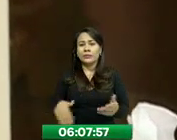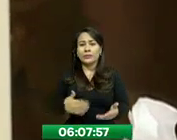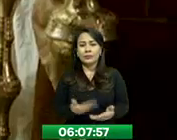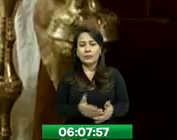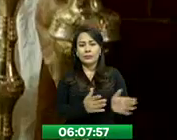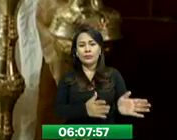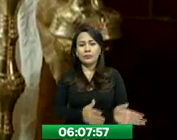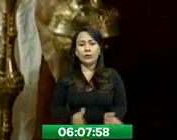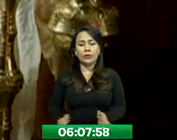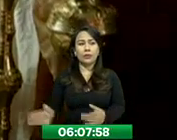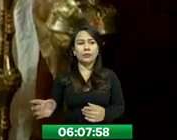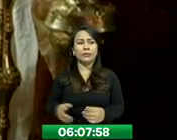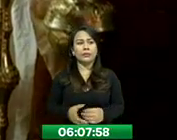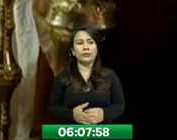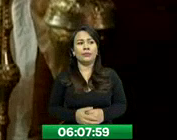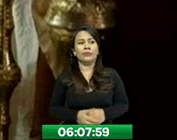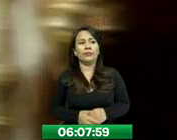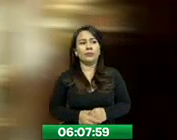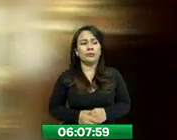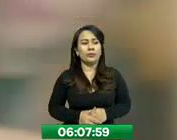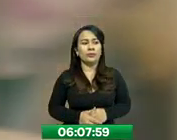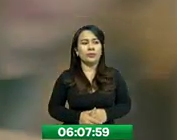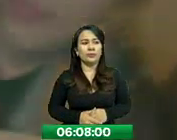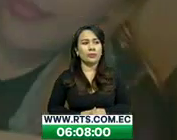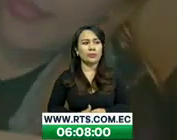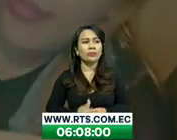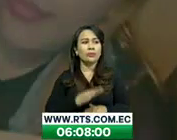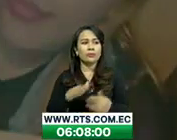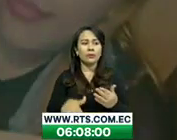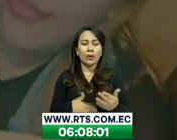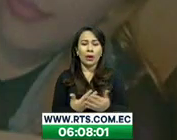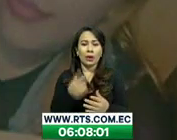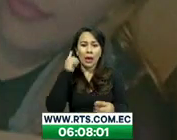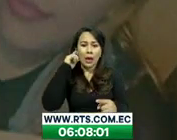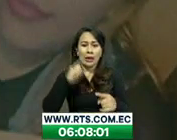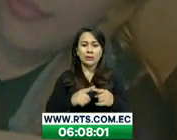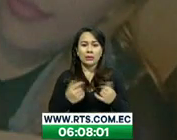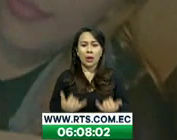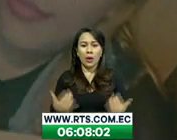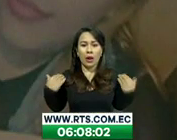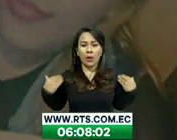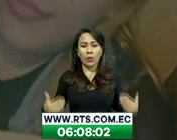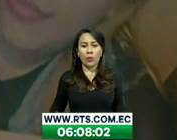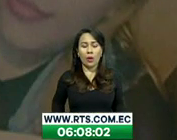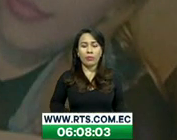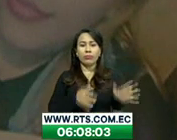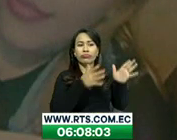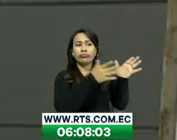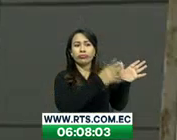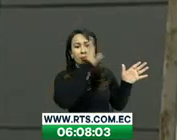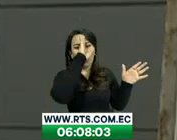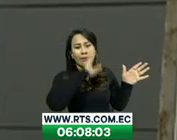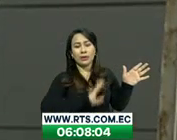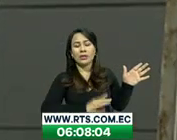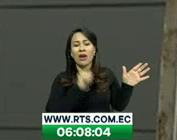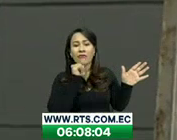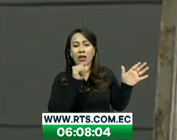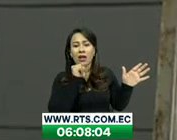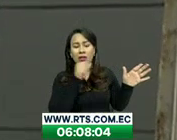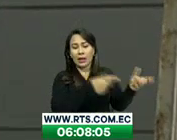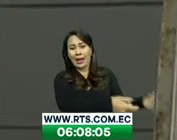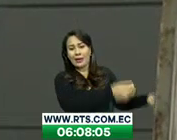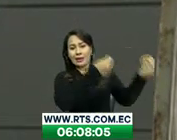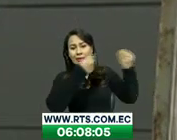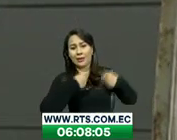motivo? ¿Quién le pagó para que la matara así? Al momento, el cuerpo de la joven madre de 27 años aún es parte